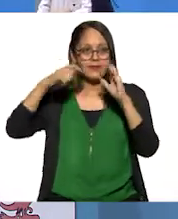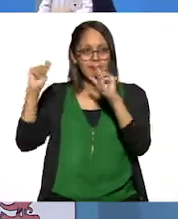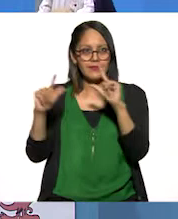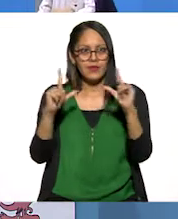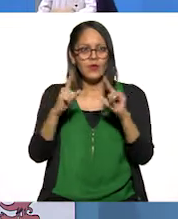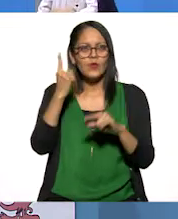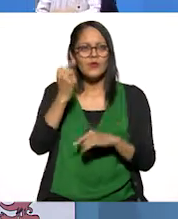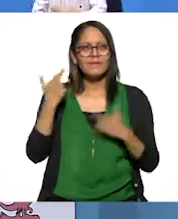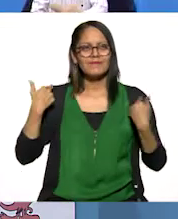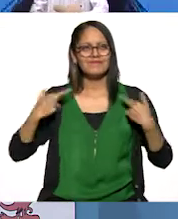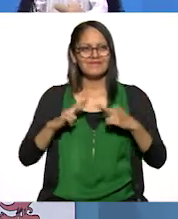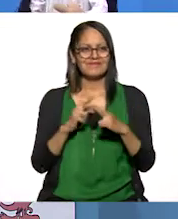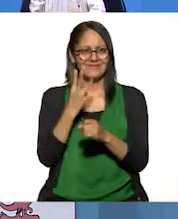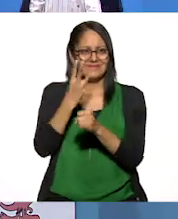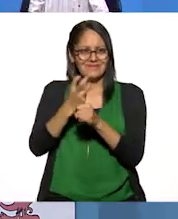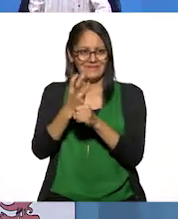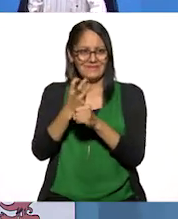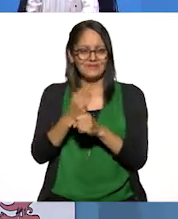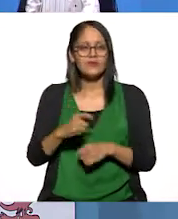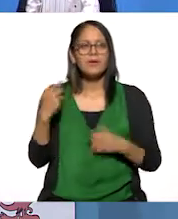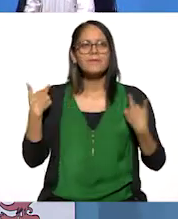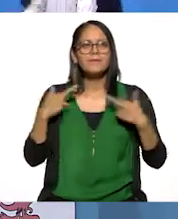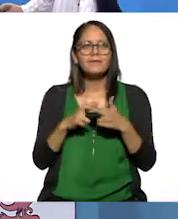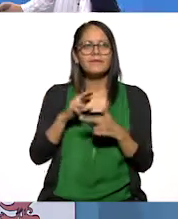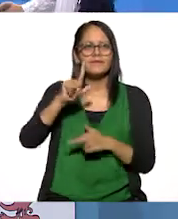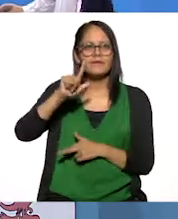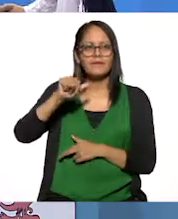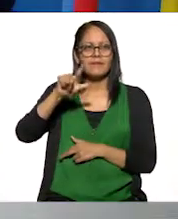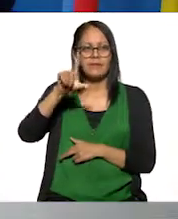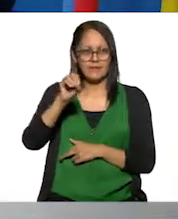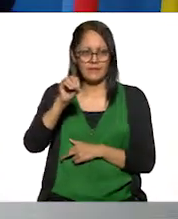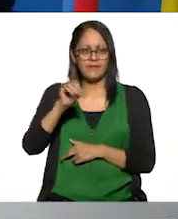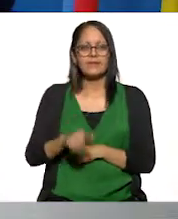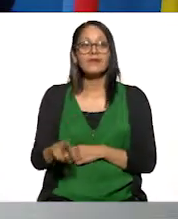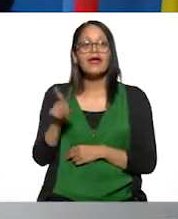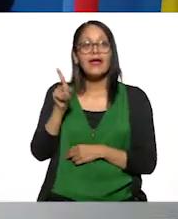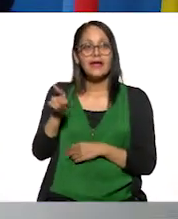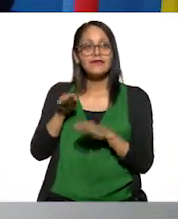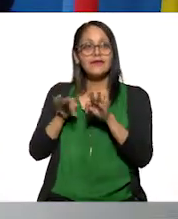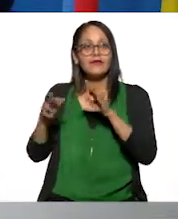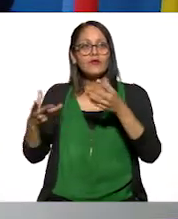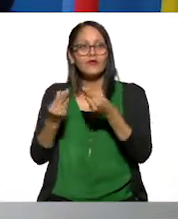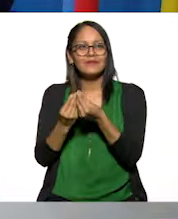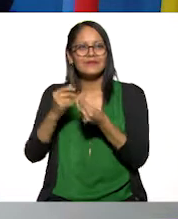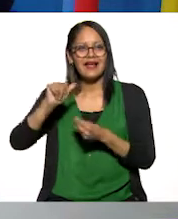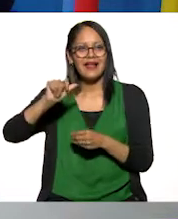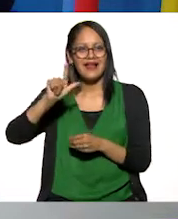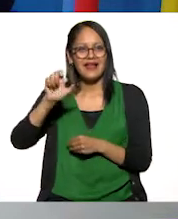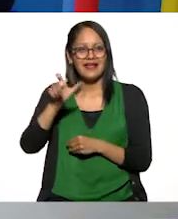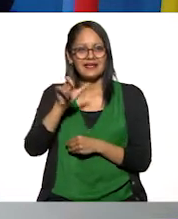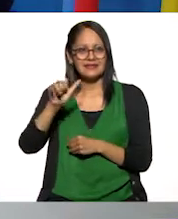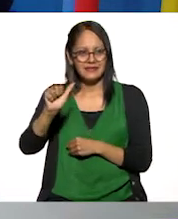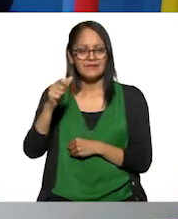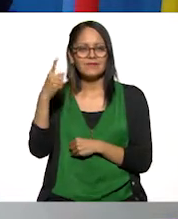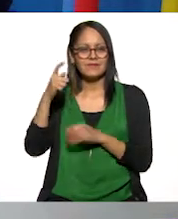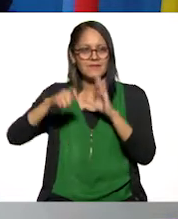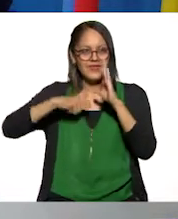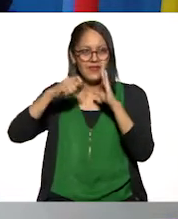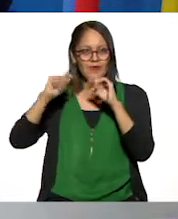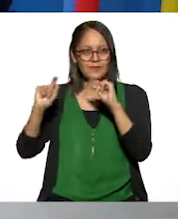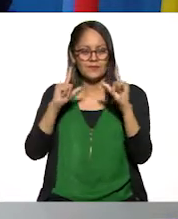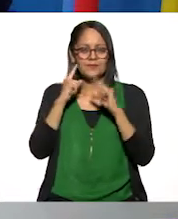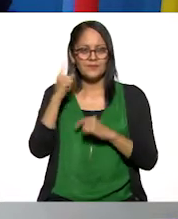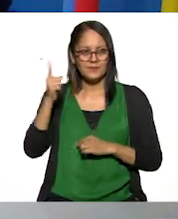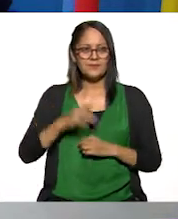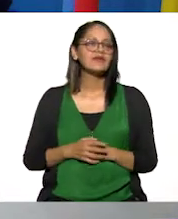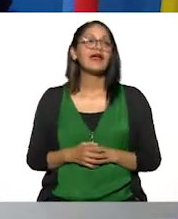nuestros maestros de tercer grado, me refiero al profesor Lalo, que trabajó con Alexia este video?